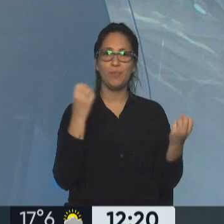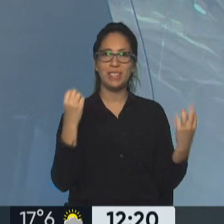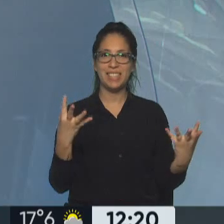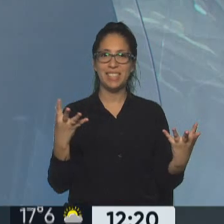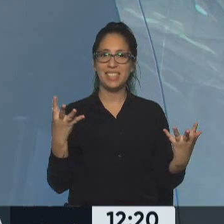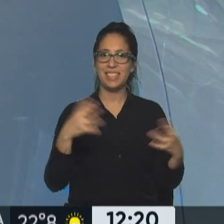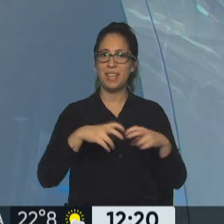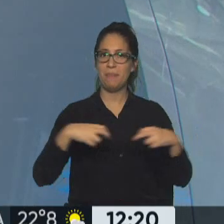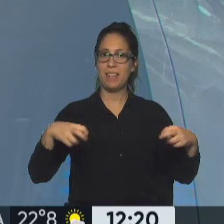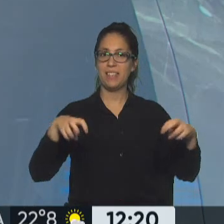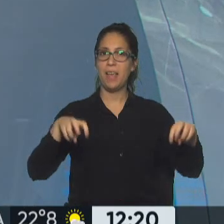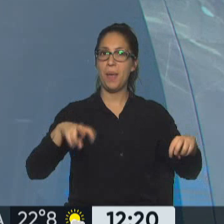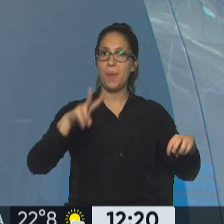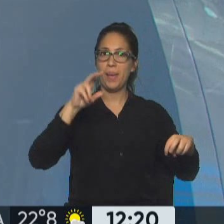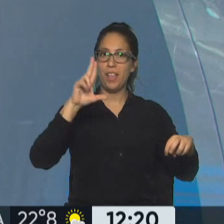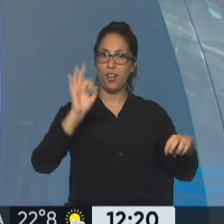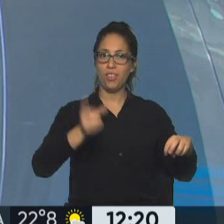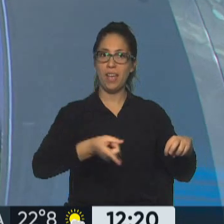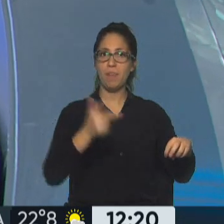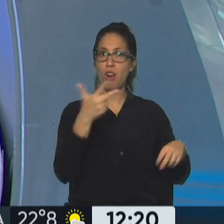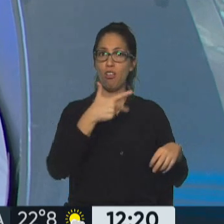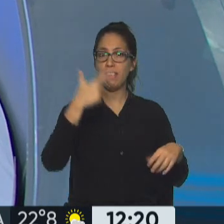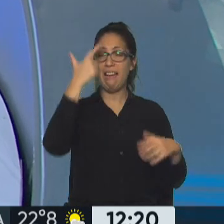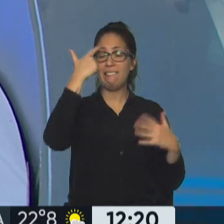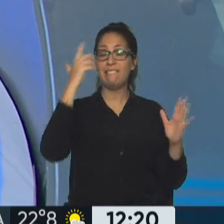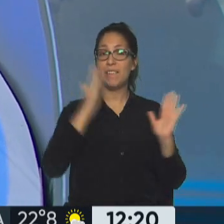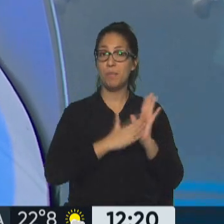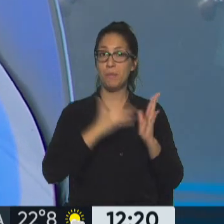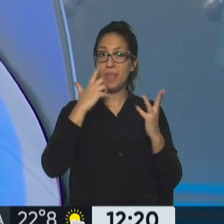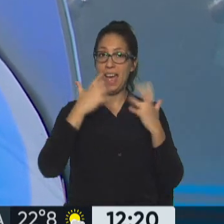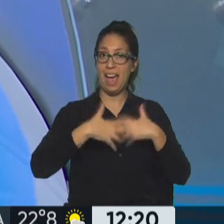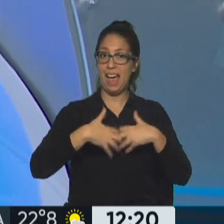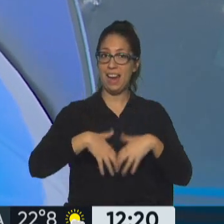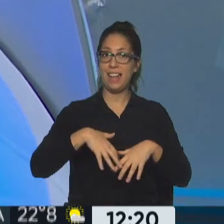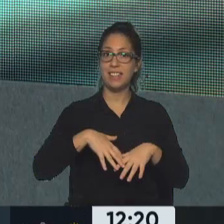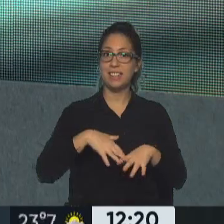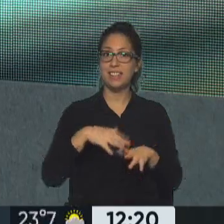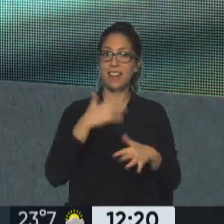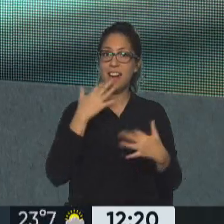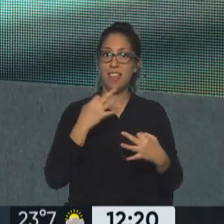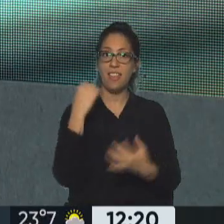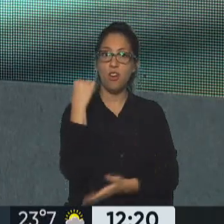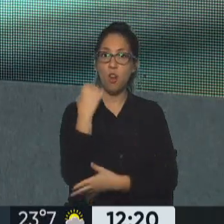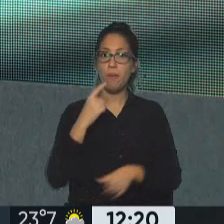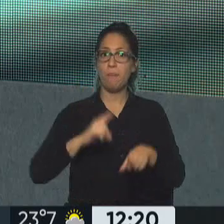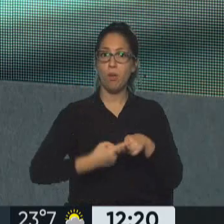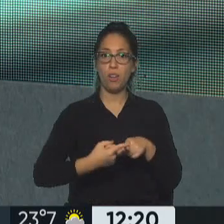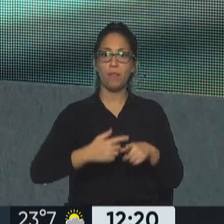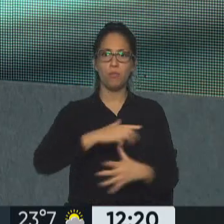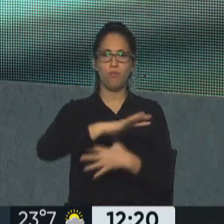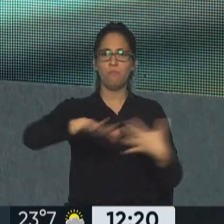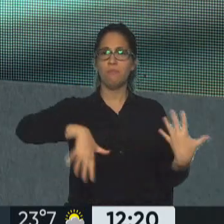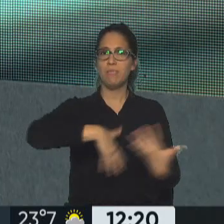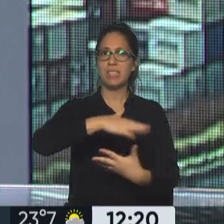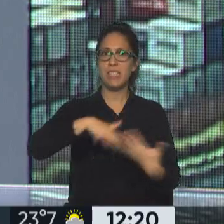bien a la mesa se incorpora también Vero entre los tres trataremos de analizar Cuál es la realidad hoy económica y política está tan mezclado todo pero